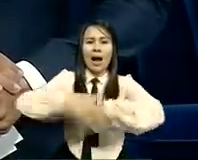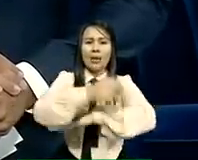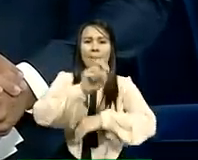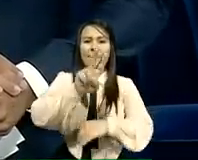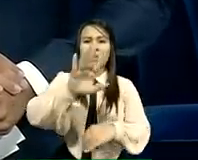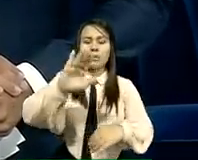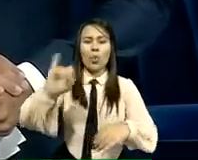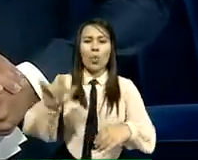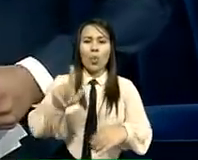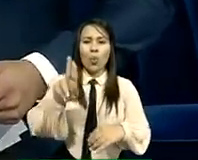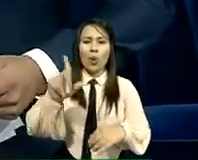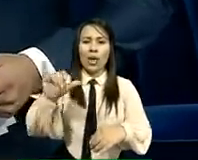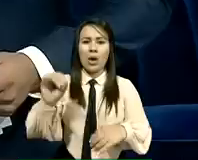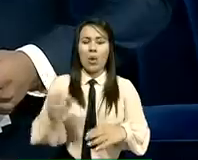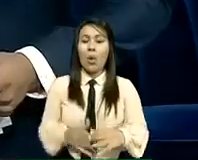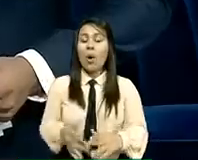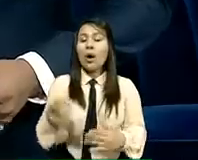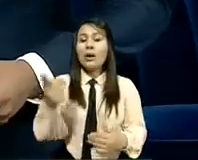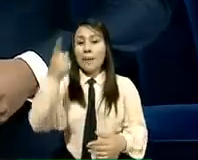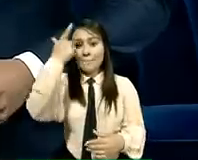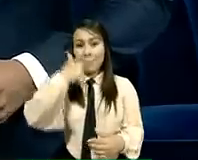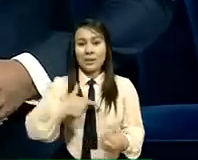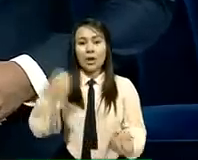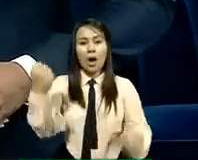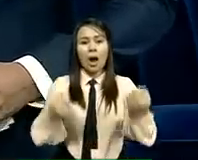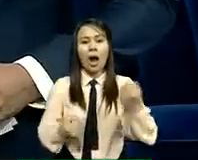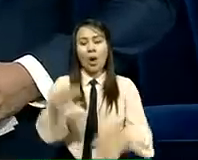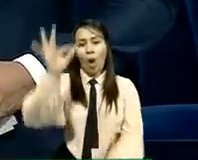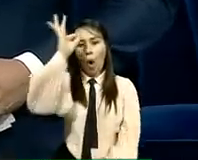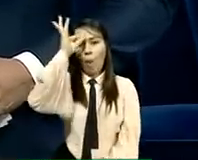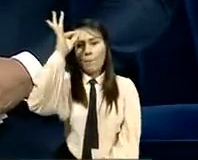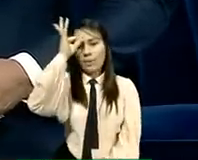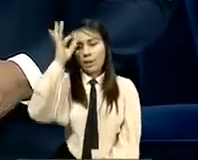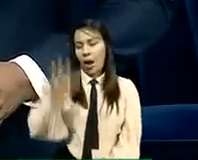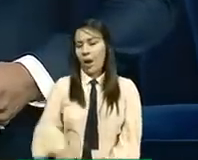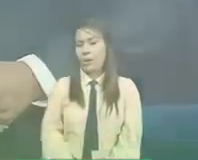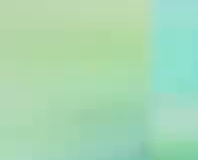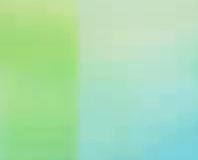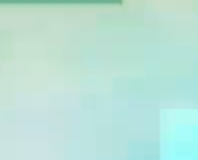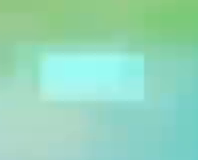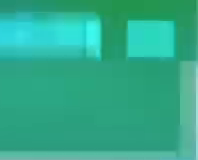Jaramillo. El conductor se encuentra hospitalizado. Veamos.